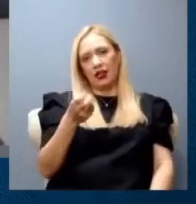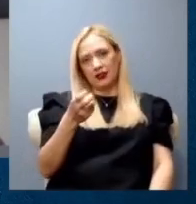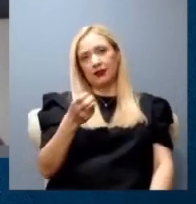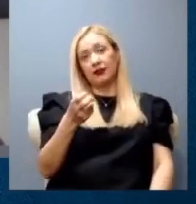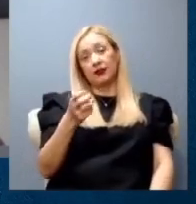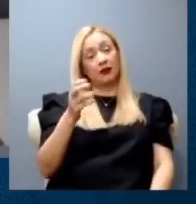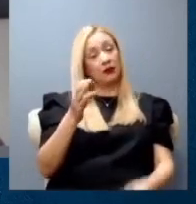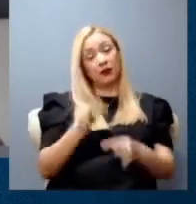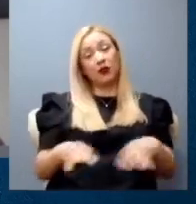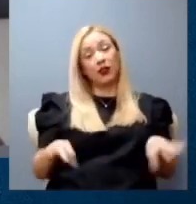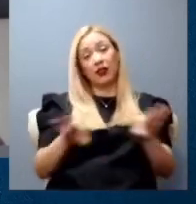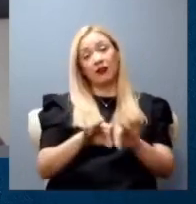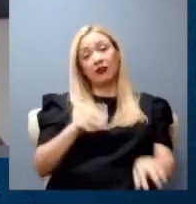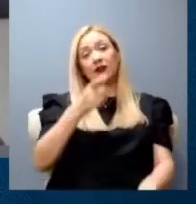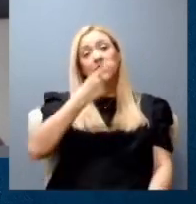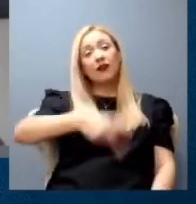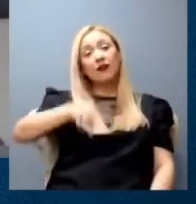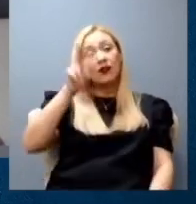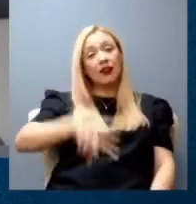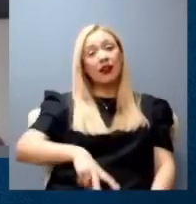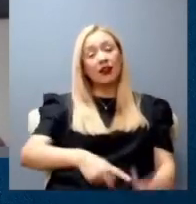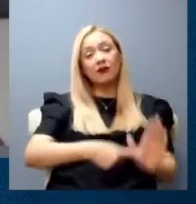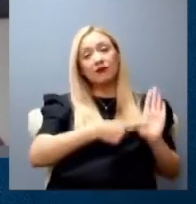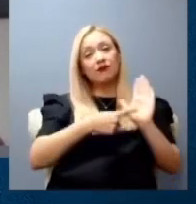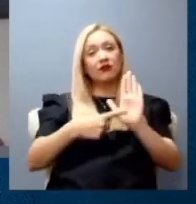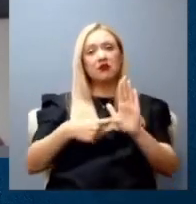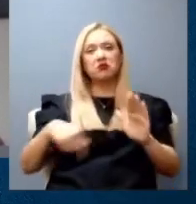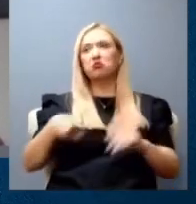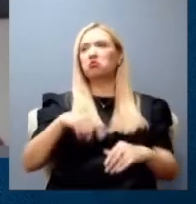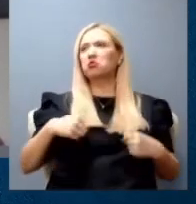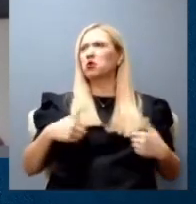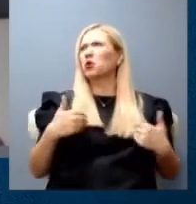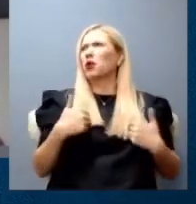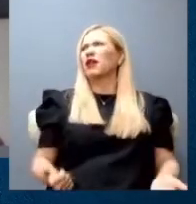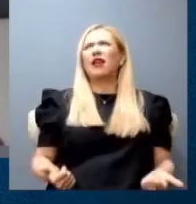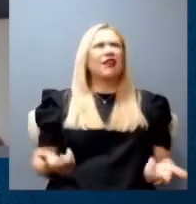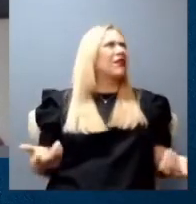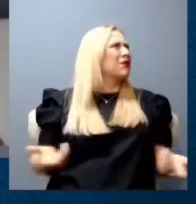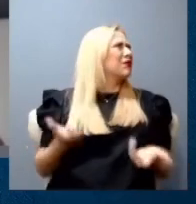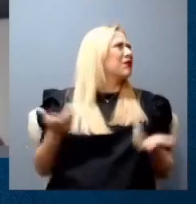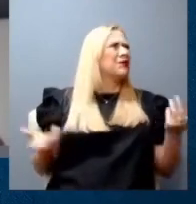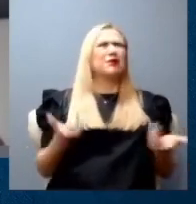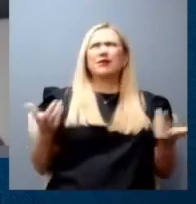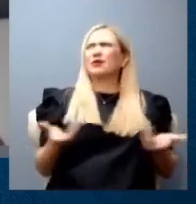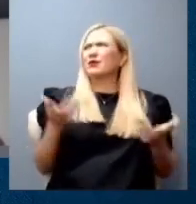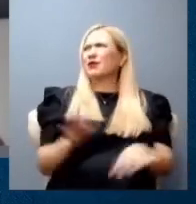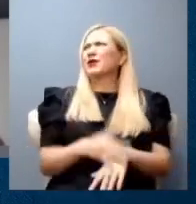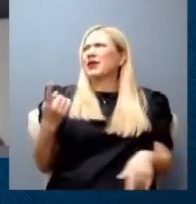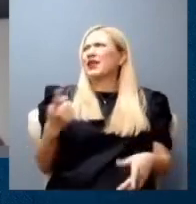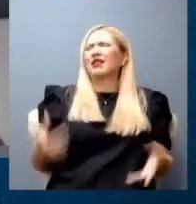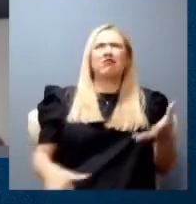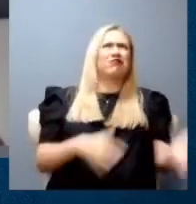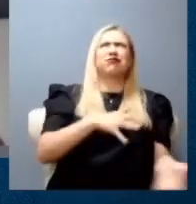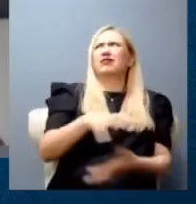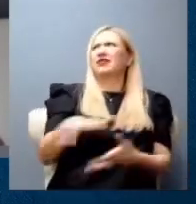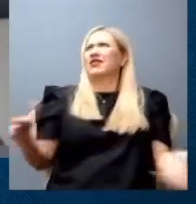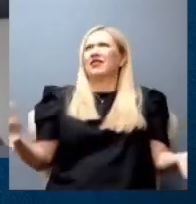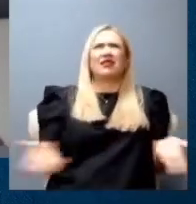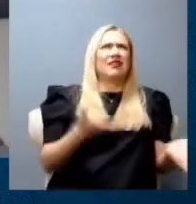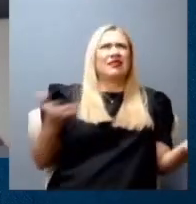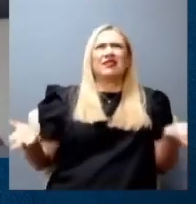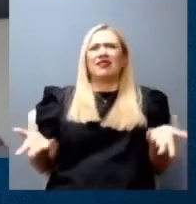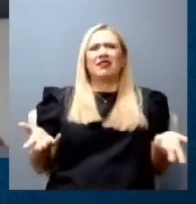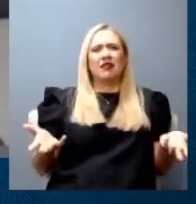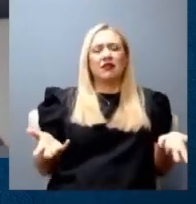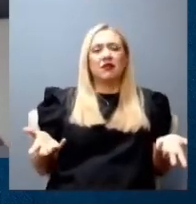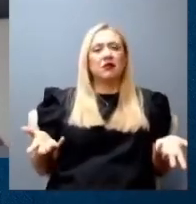un papel fundamental. Si no entendemos qué es lo que nos está pasando, si no entendemos cuáles son las causas estructurales que explican la violencia,